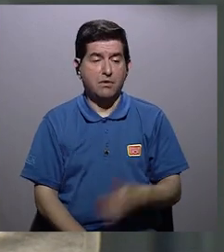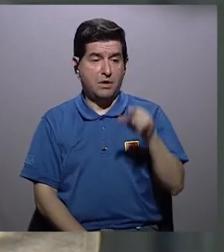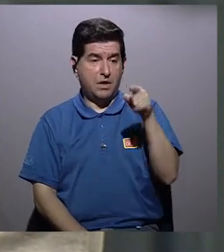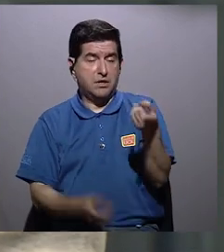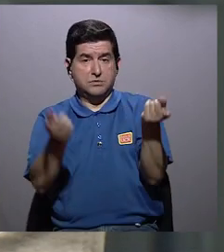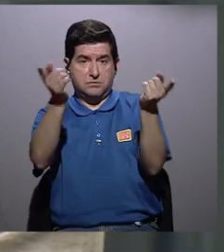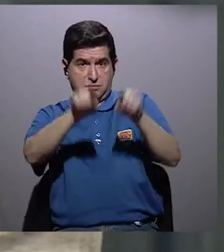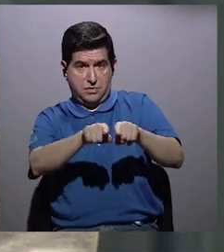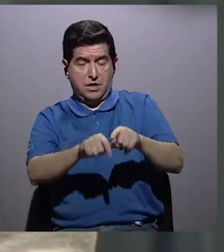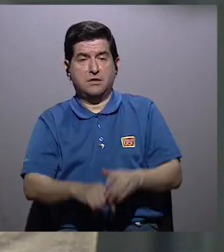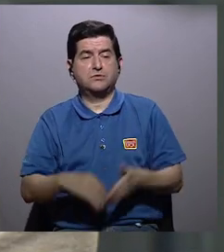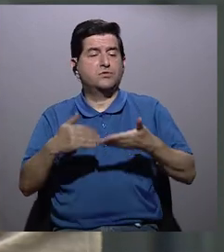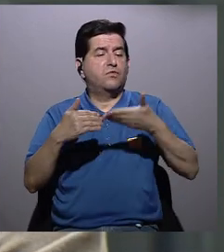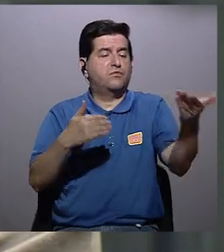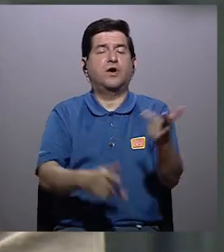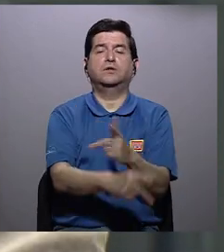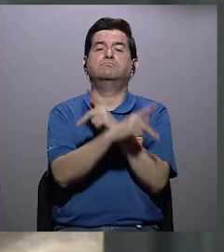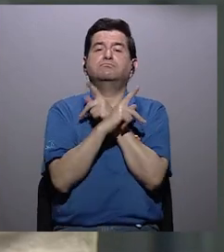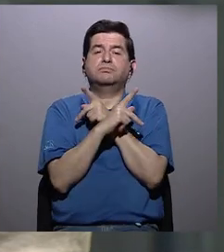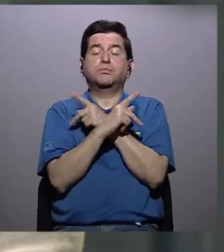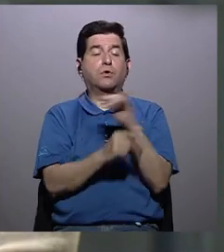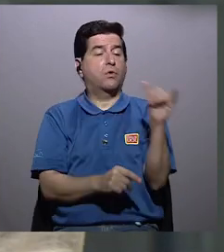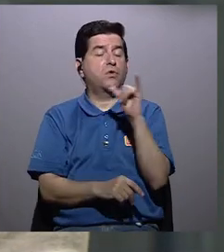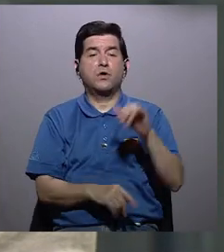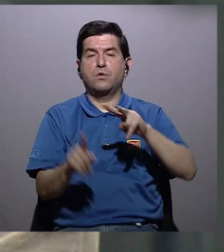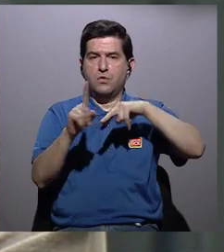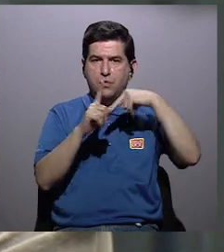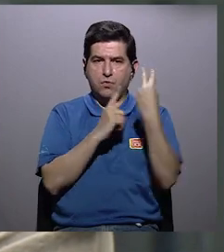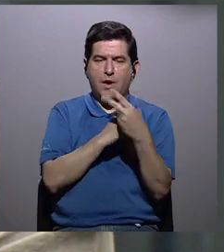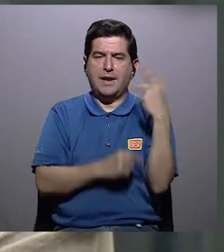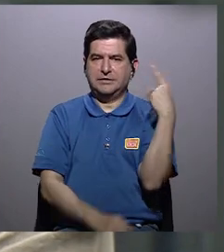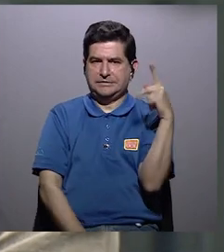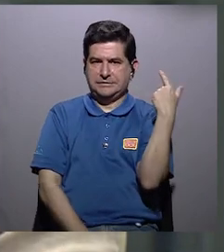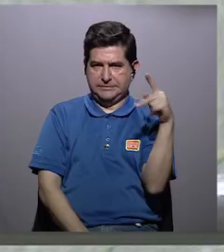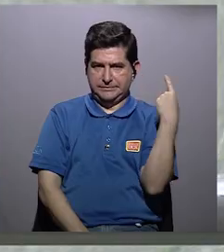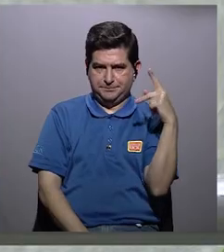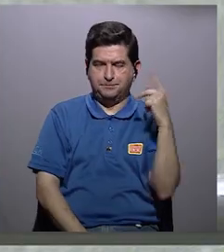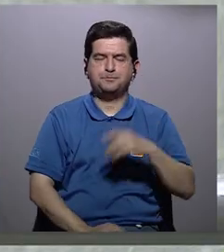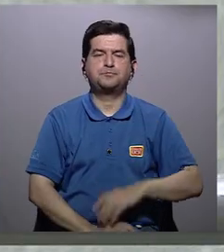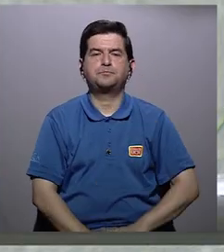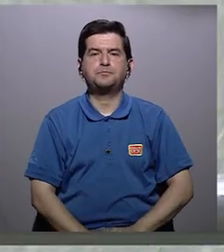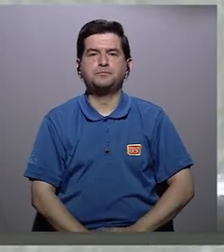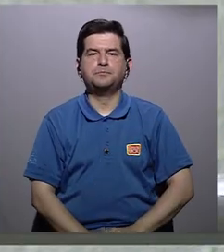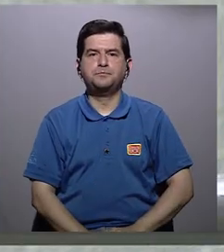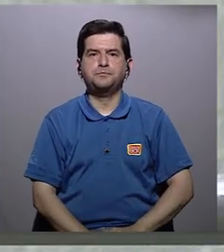los factores protectores, como desde el punto de vista de los riesgos.